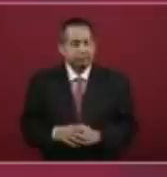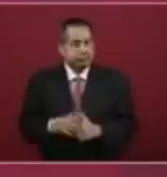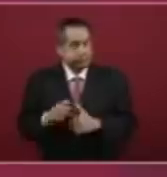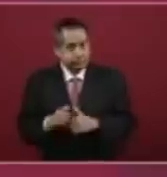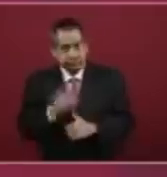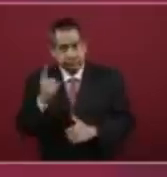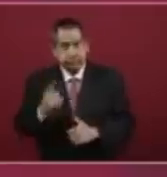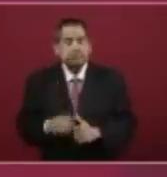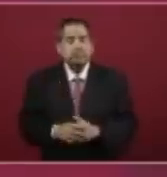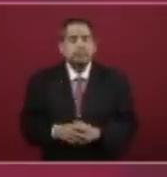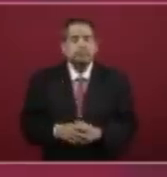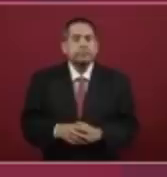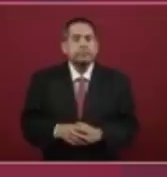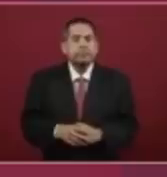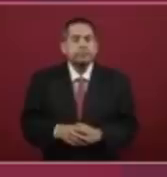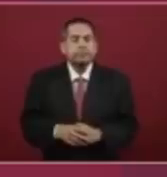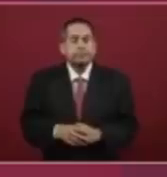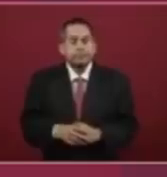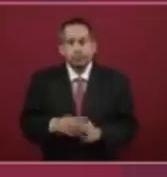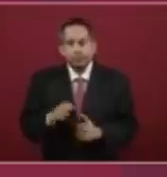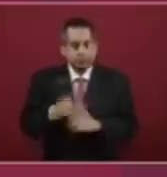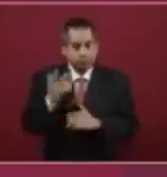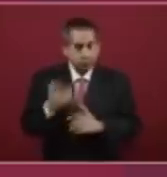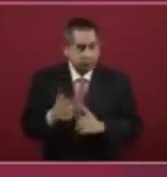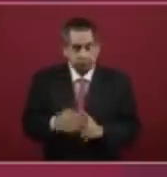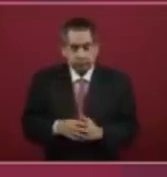porque se